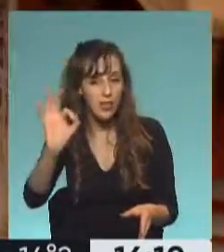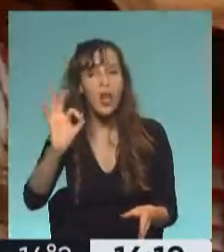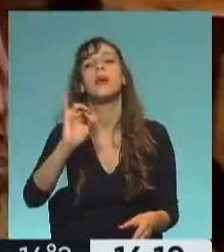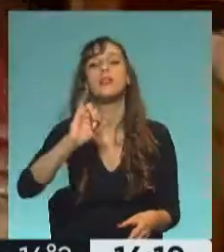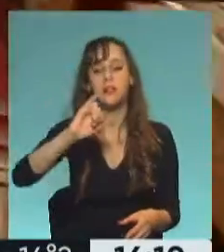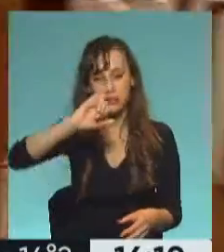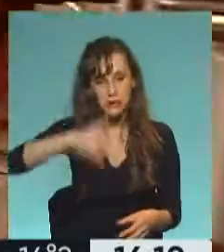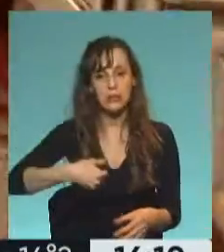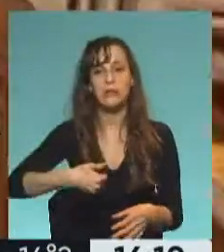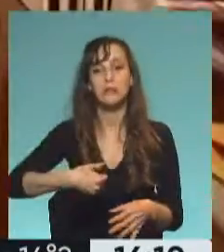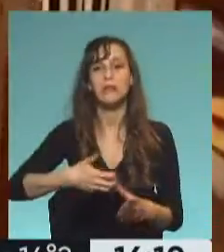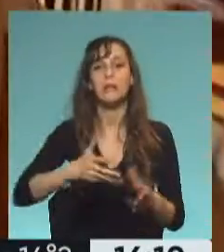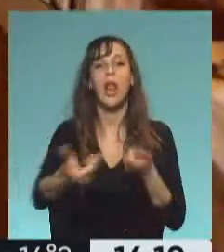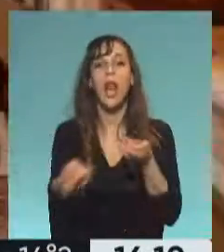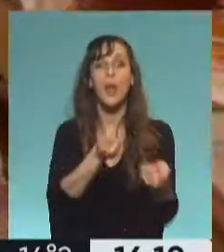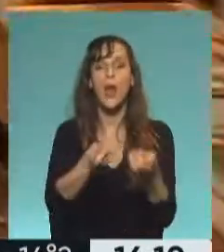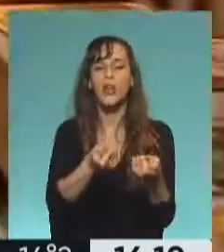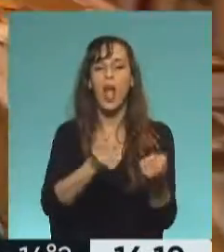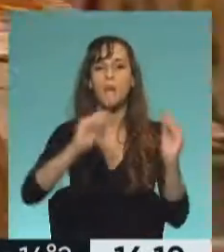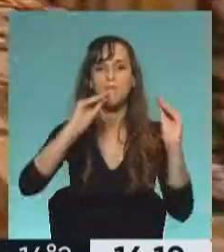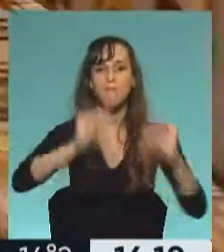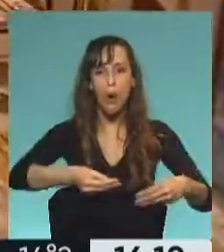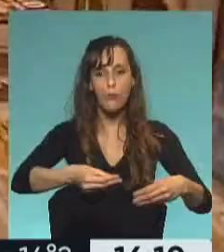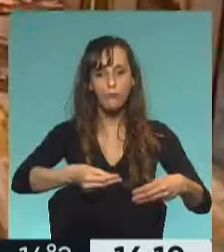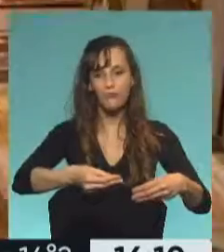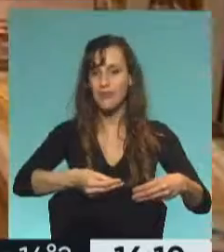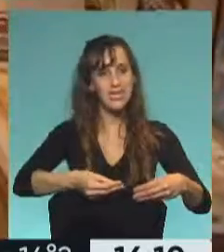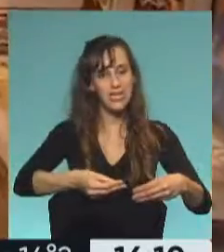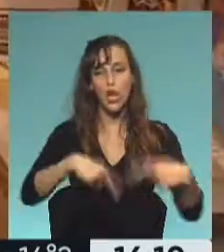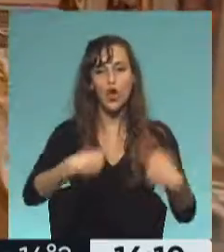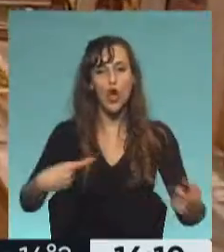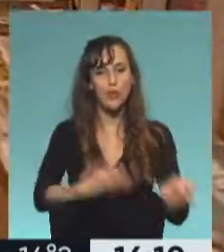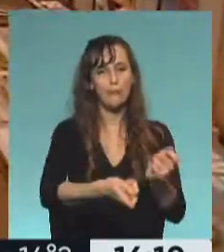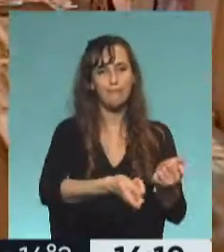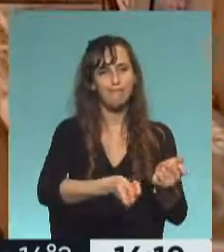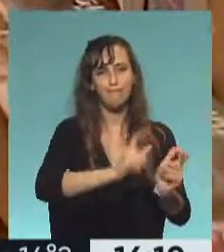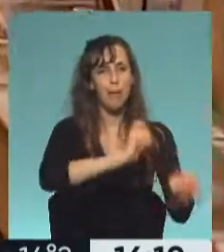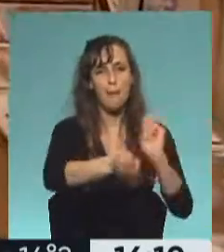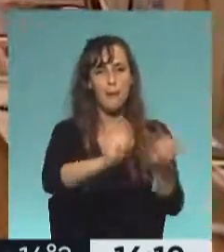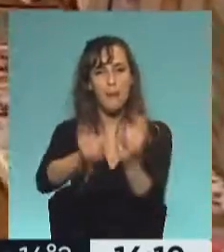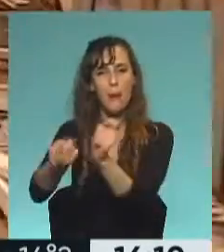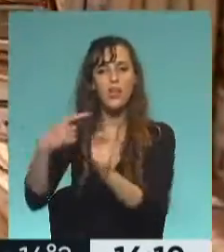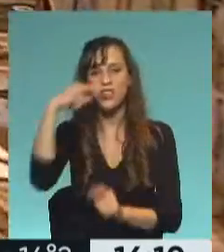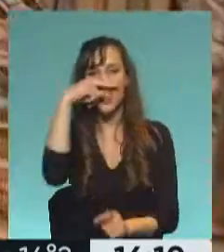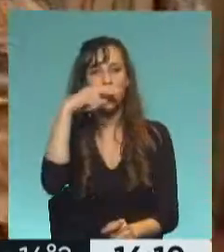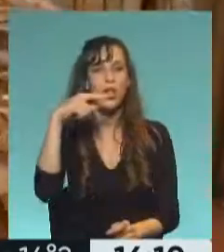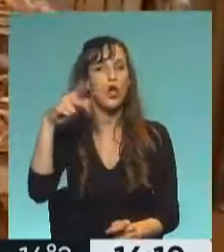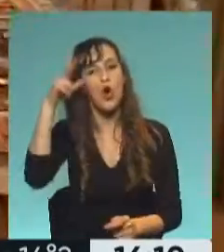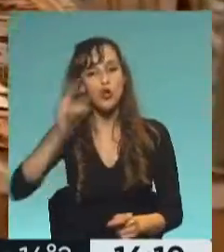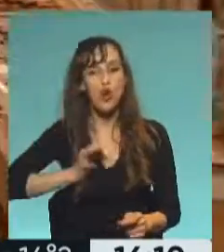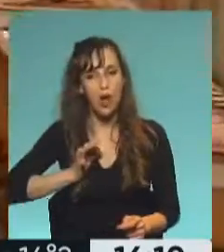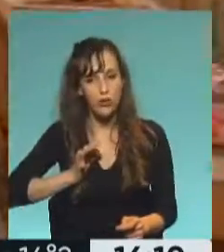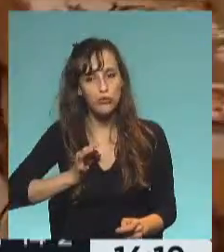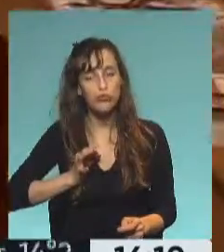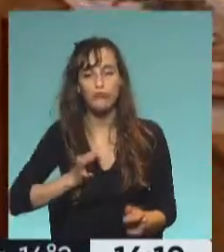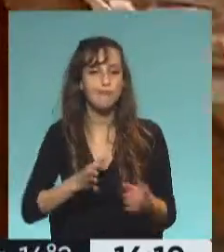1980. La librería quiebra. Y queda cerrada, se remata todo, queda cerrada como 7-8 años. ¿Y ahí es donde llegás vos? Ahí es